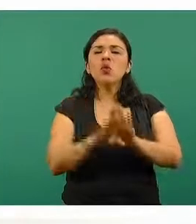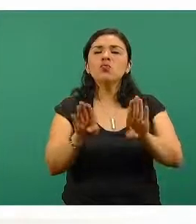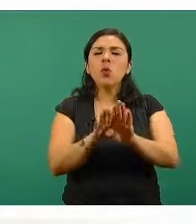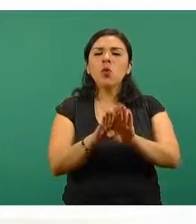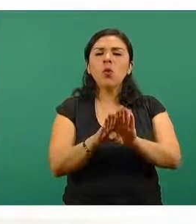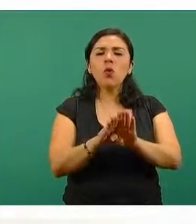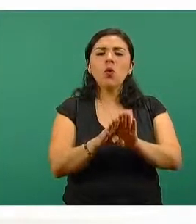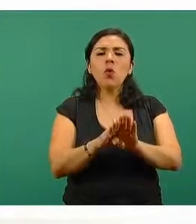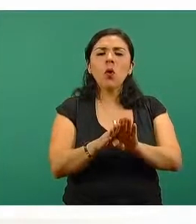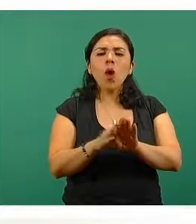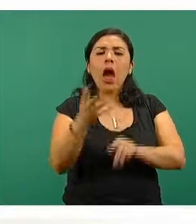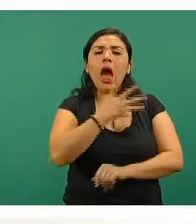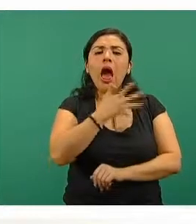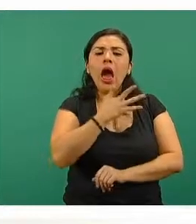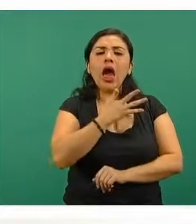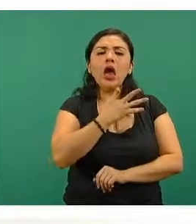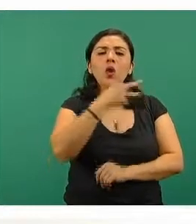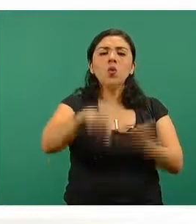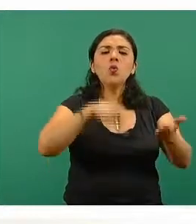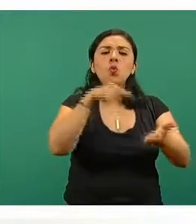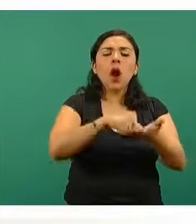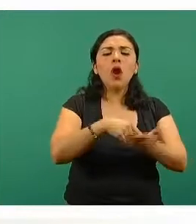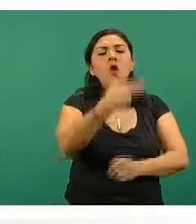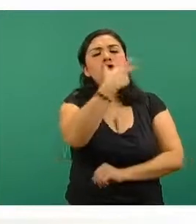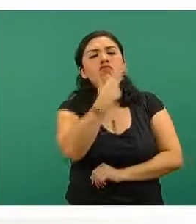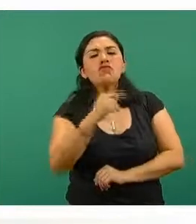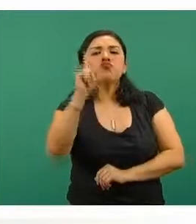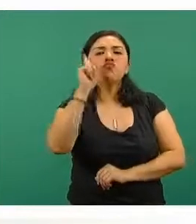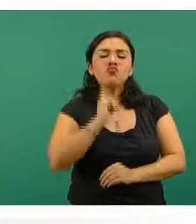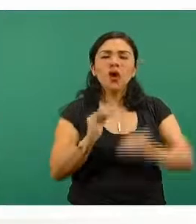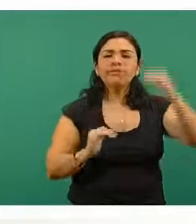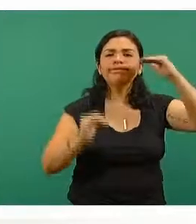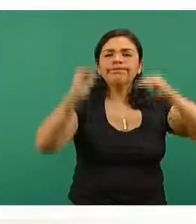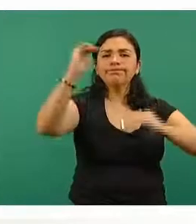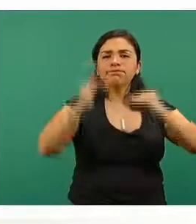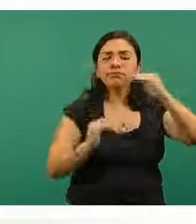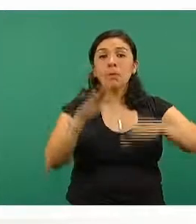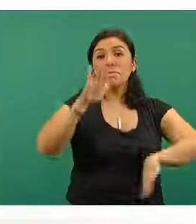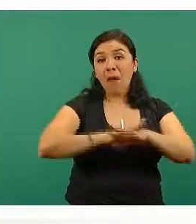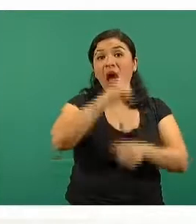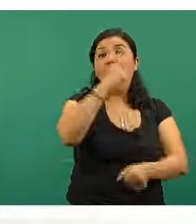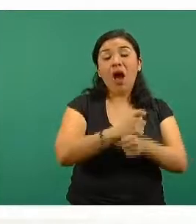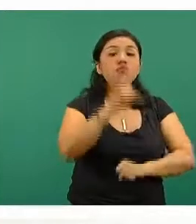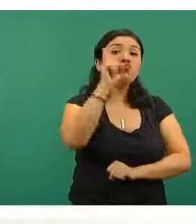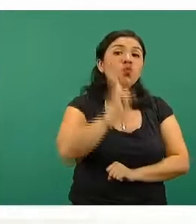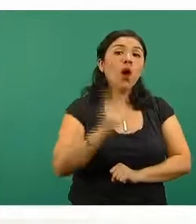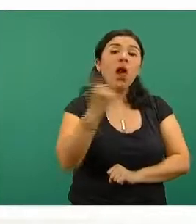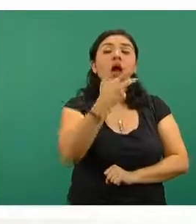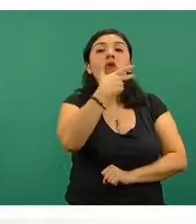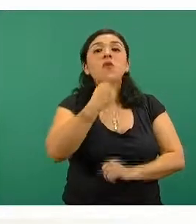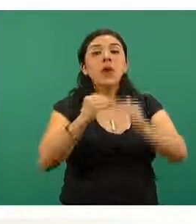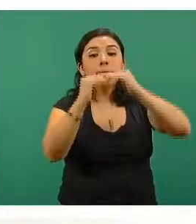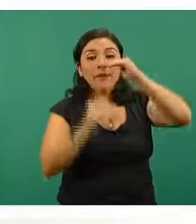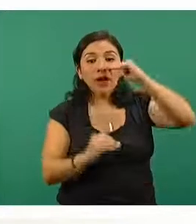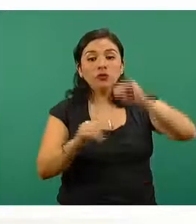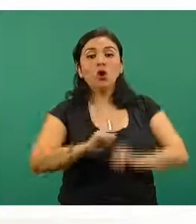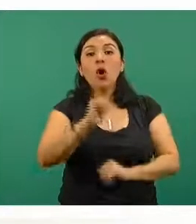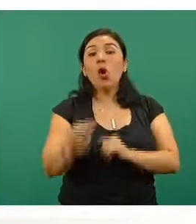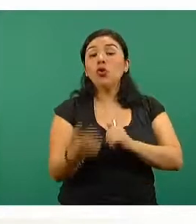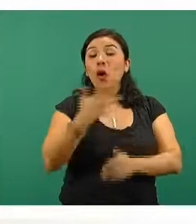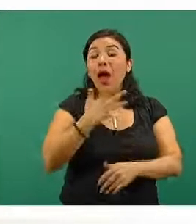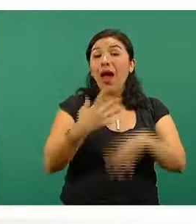los casos distribuidos por sexo, el número más en mujeres que en hombres, 14 aún